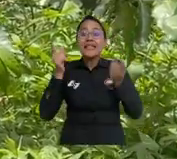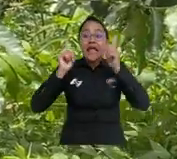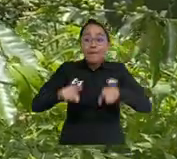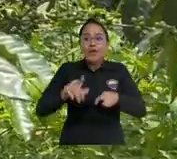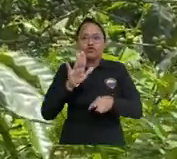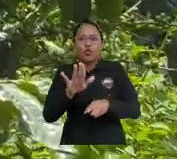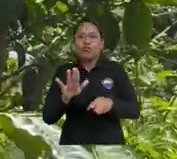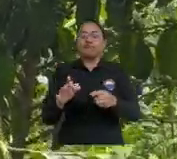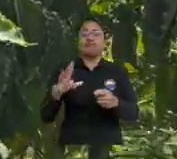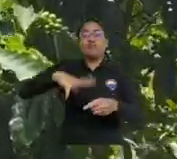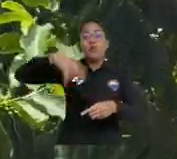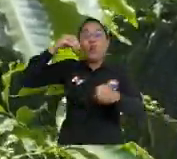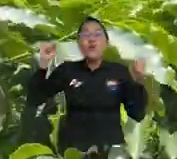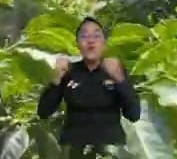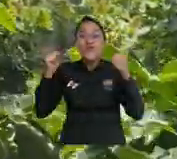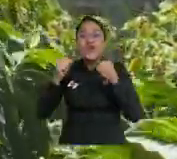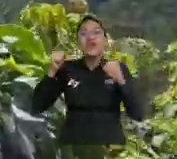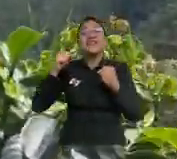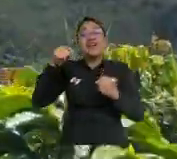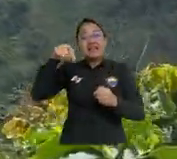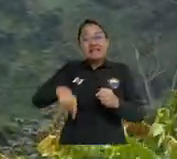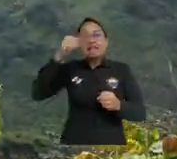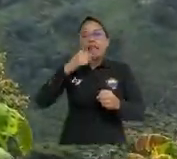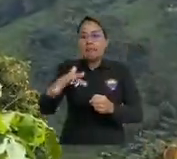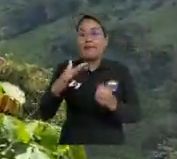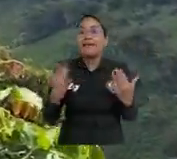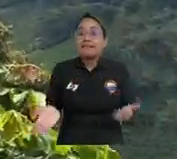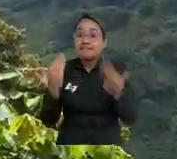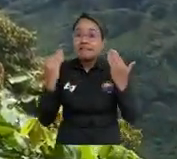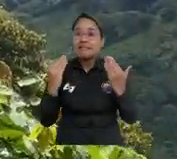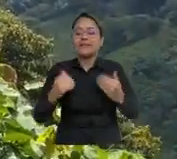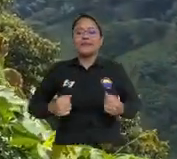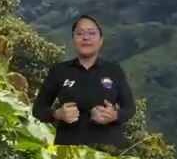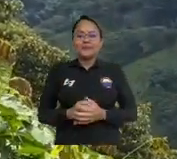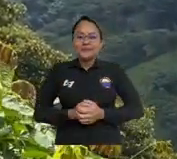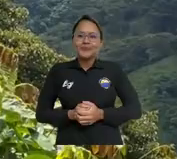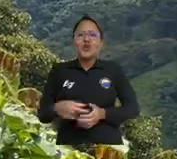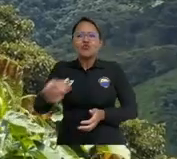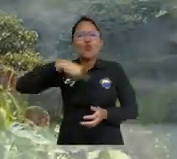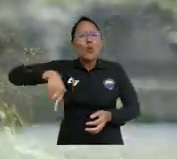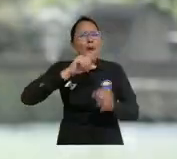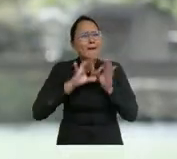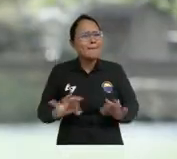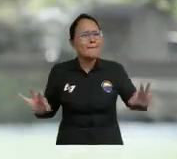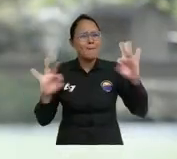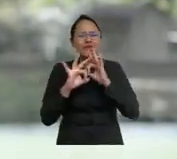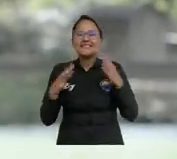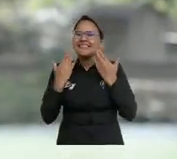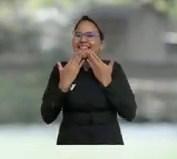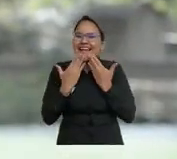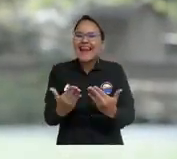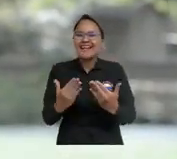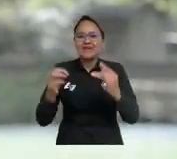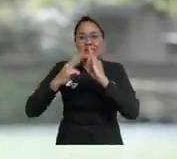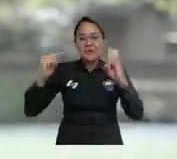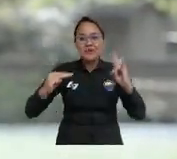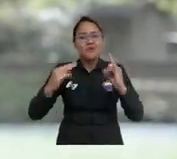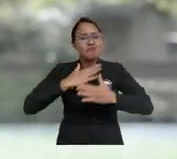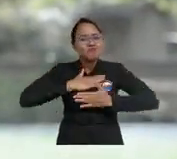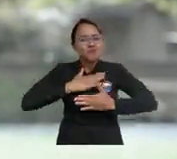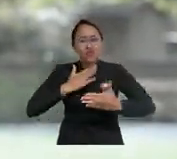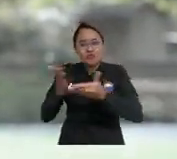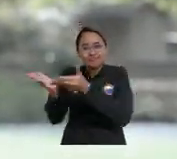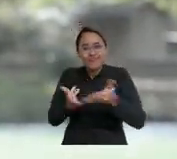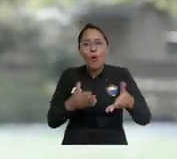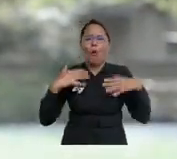y mejorar la calidad de vida de las familias cafeteras en la Sierra Nevada de Santa Marta. Por eso para nosotros es muy importante y agradecemos